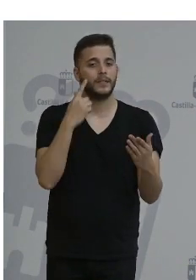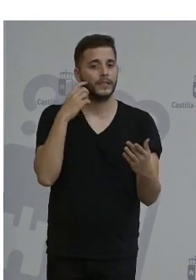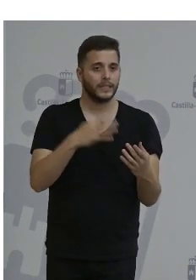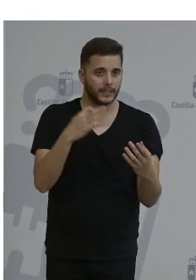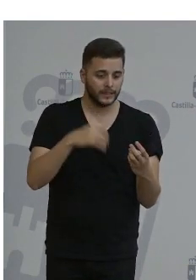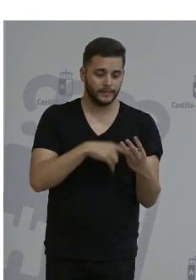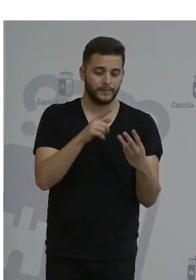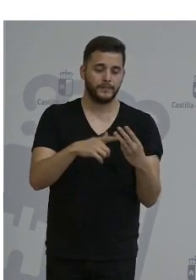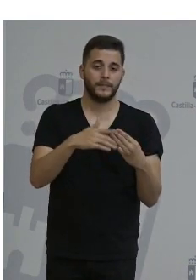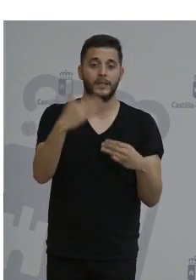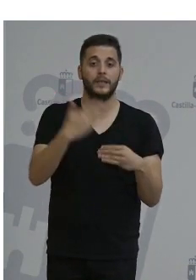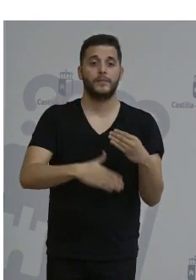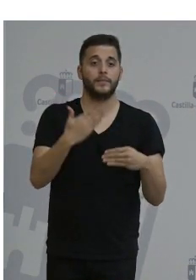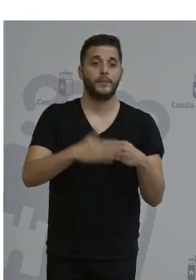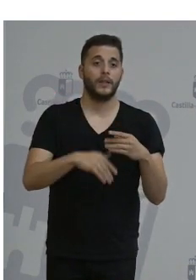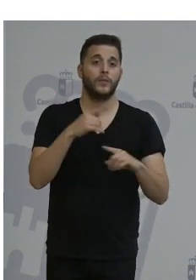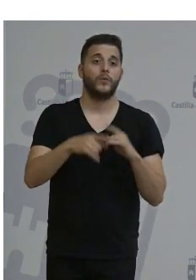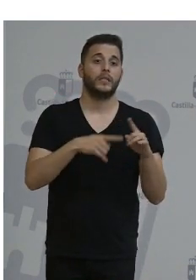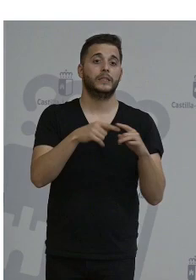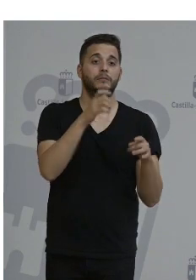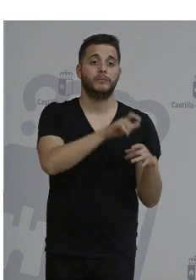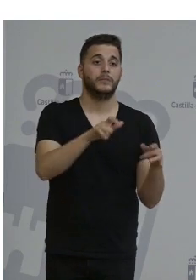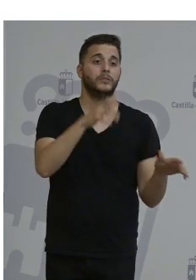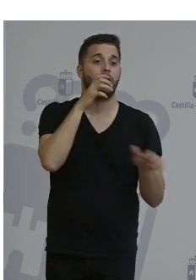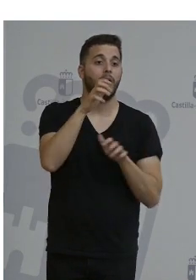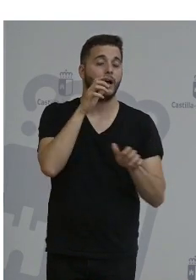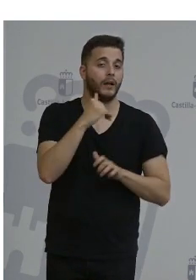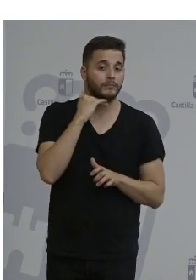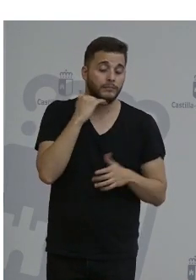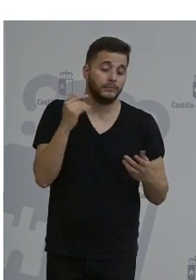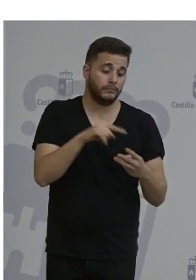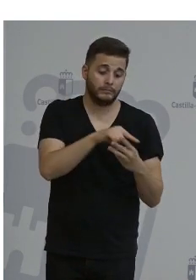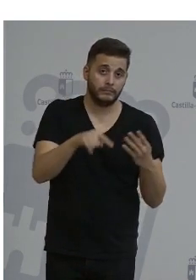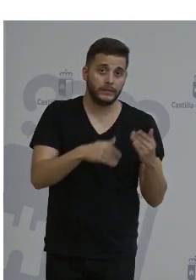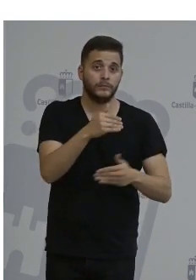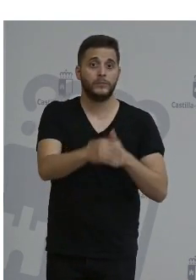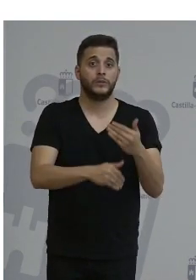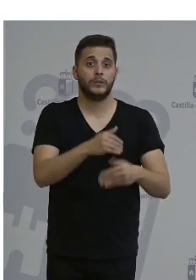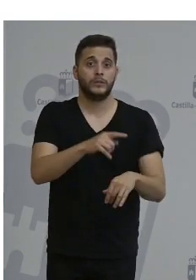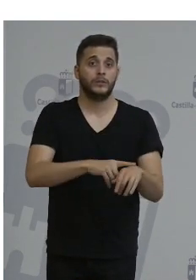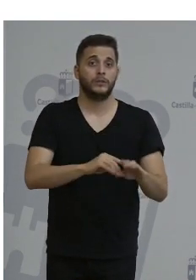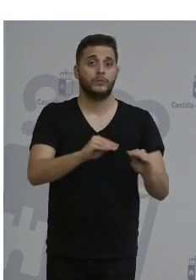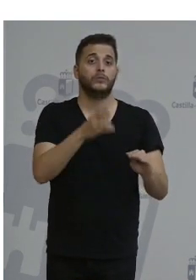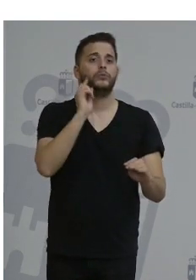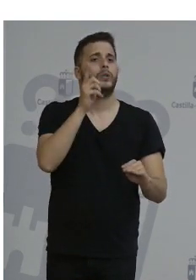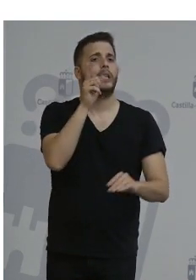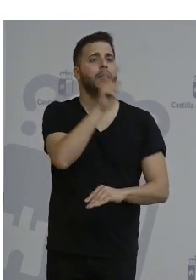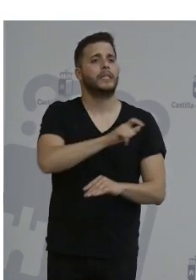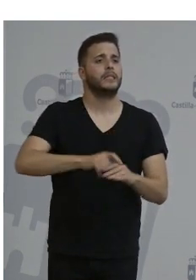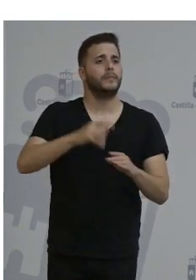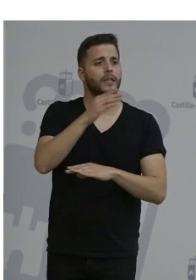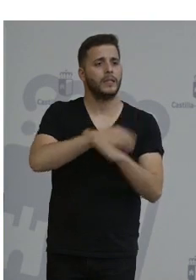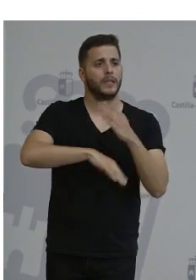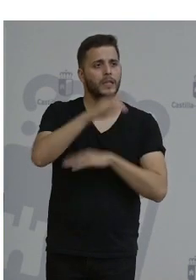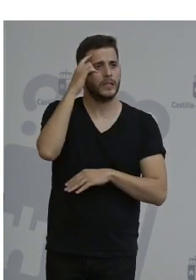presentación para alegaciones y, bueno, pues los procesos llevan su tiempo, pero no solamente los de discapacidad intelectual, sino cualquier